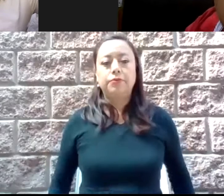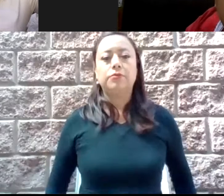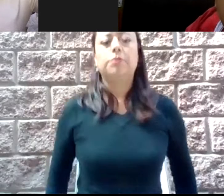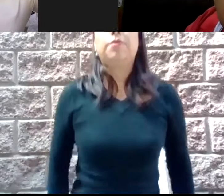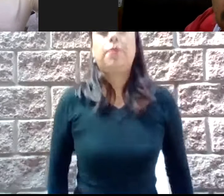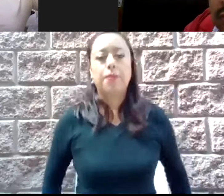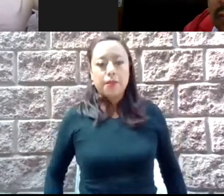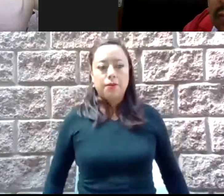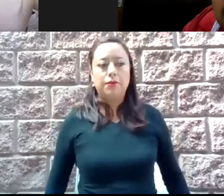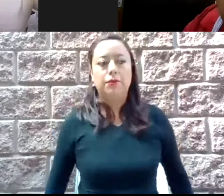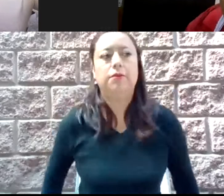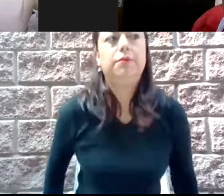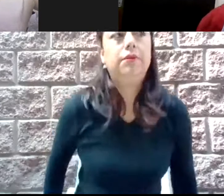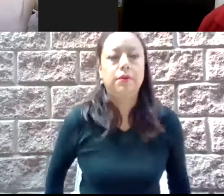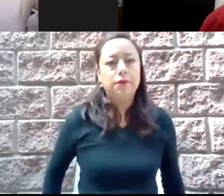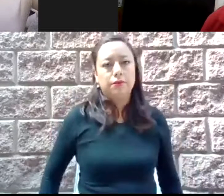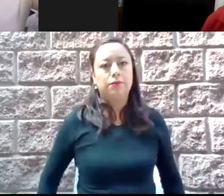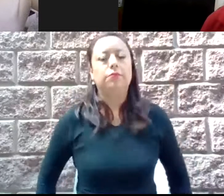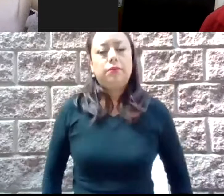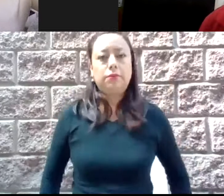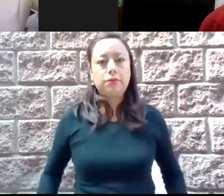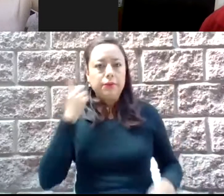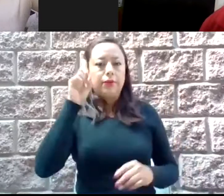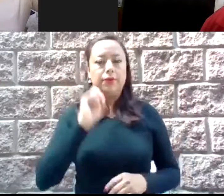Gracias, diputada Presidenta.